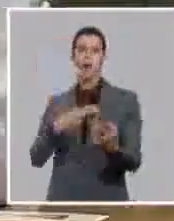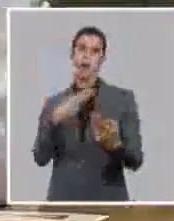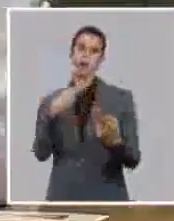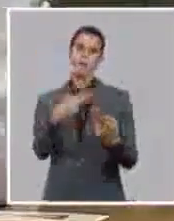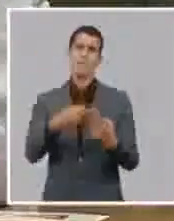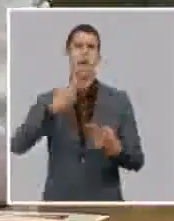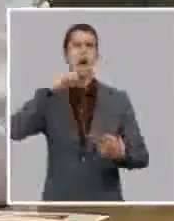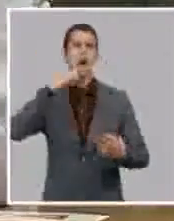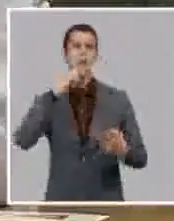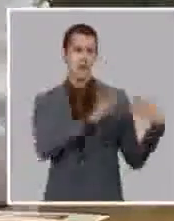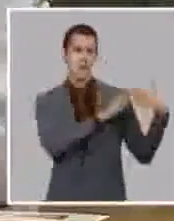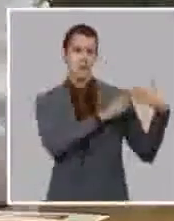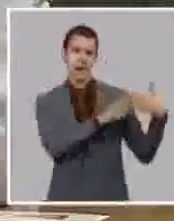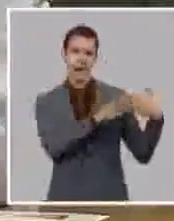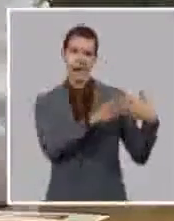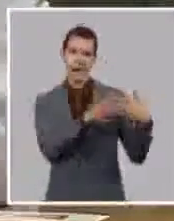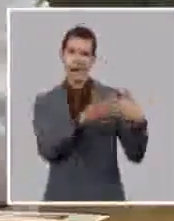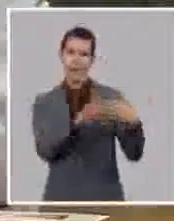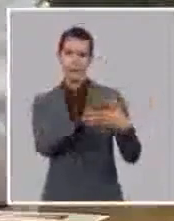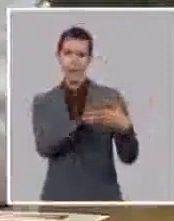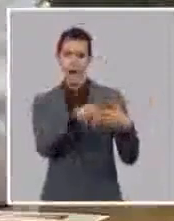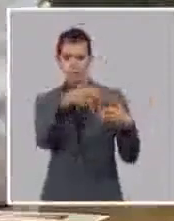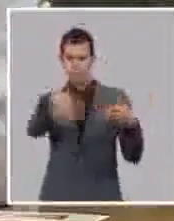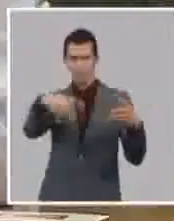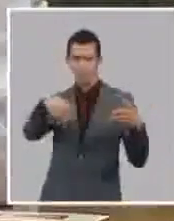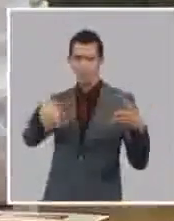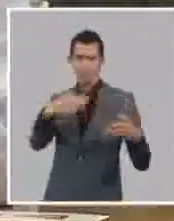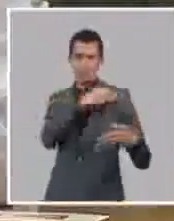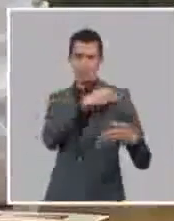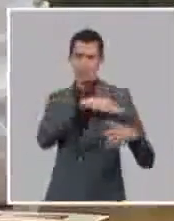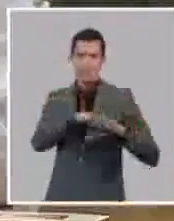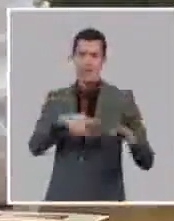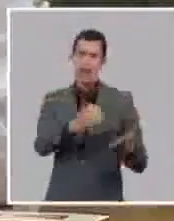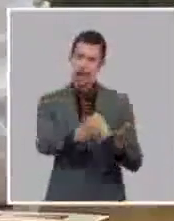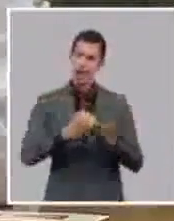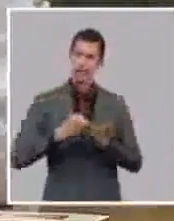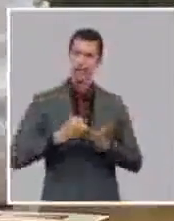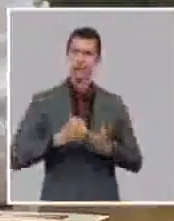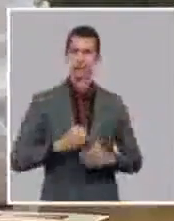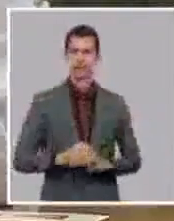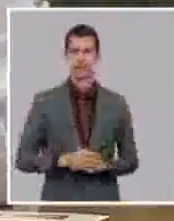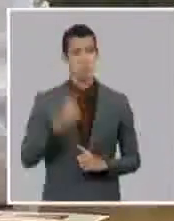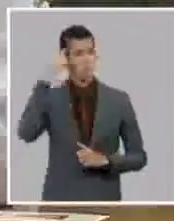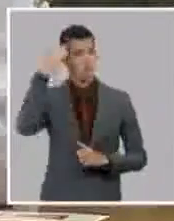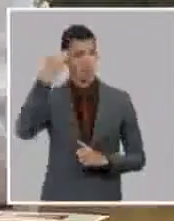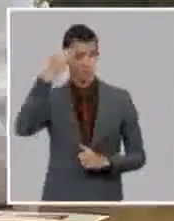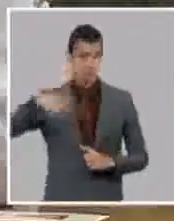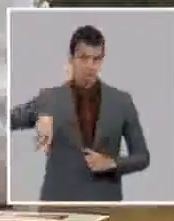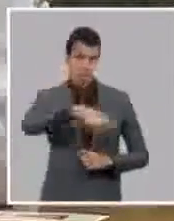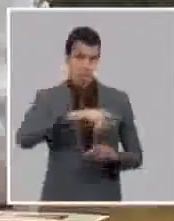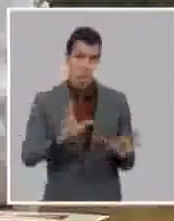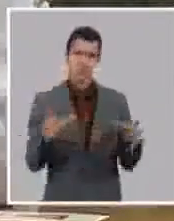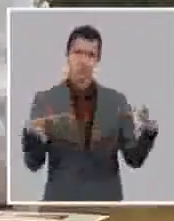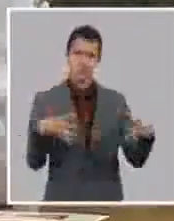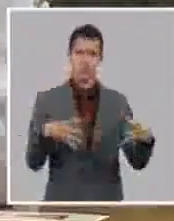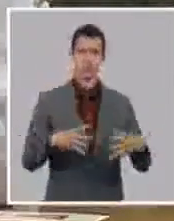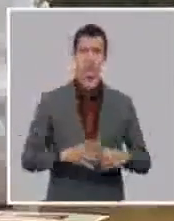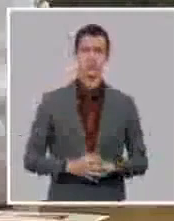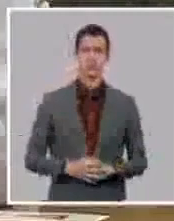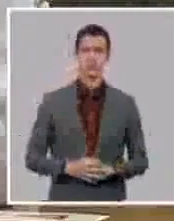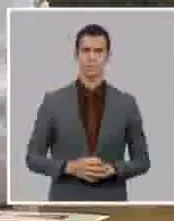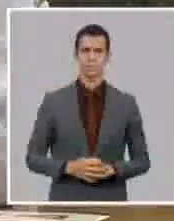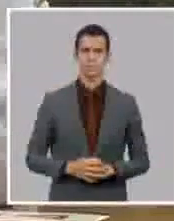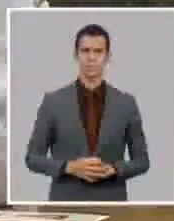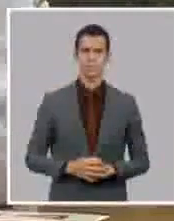apoyados. Ahora hay que decir también, independientemente de este razonamiento crítico o autocrítico que estoy haciendo de estas